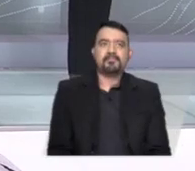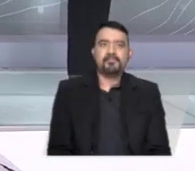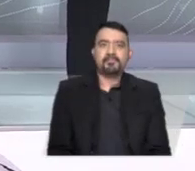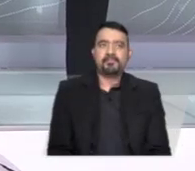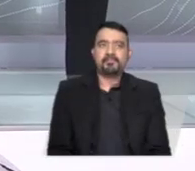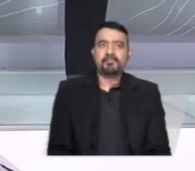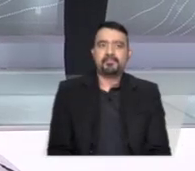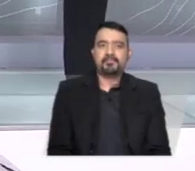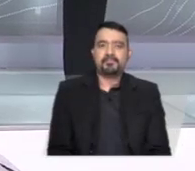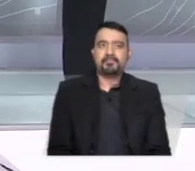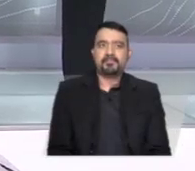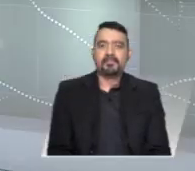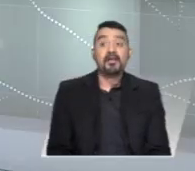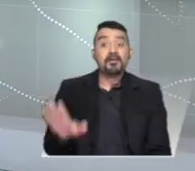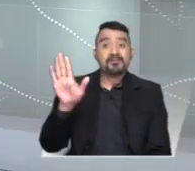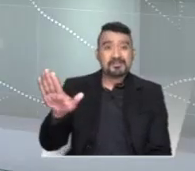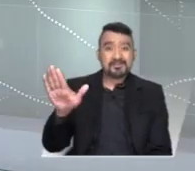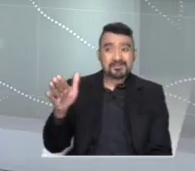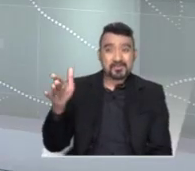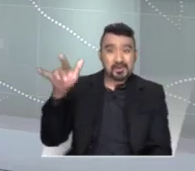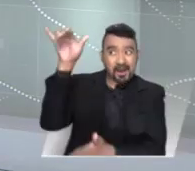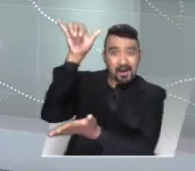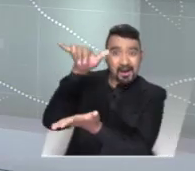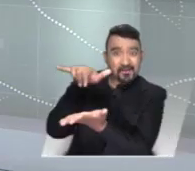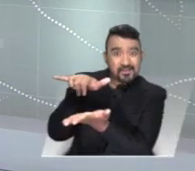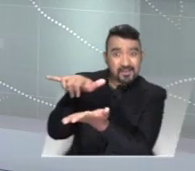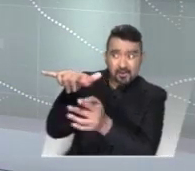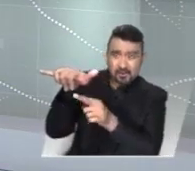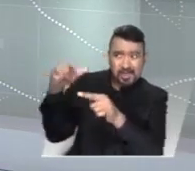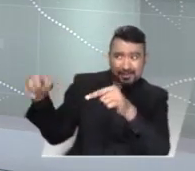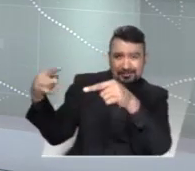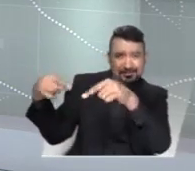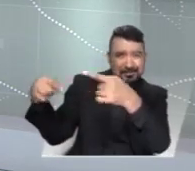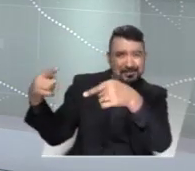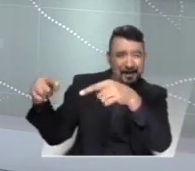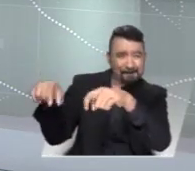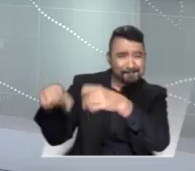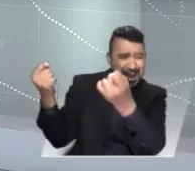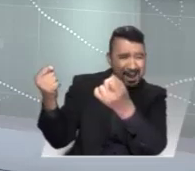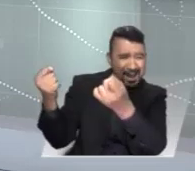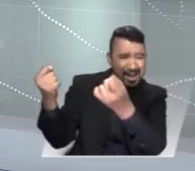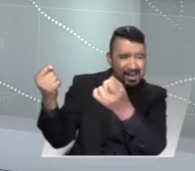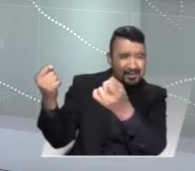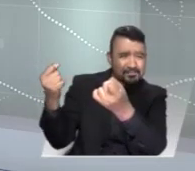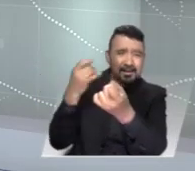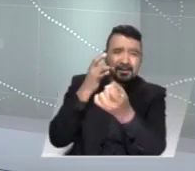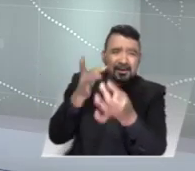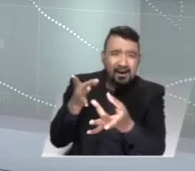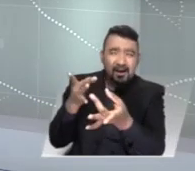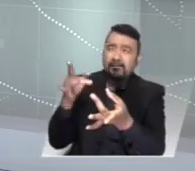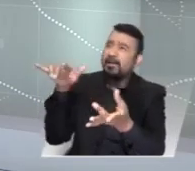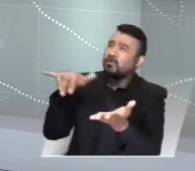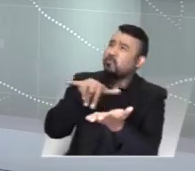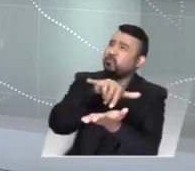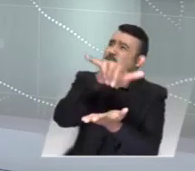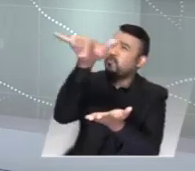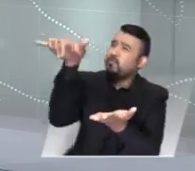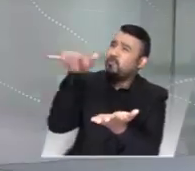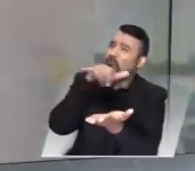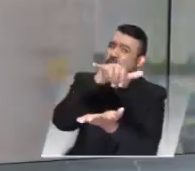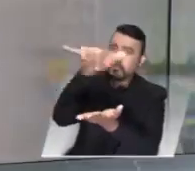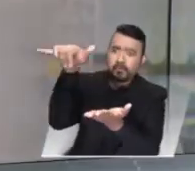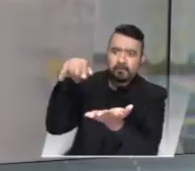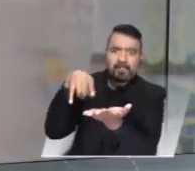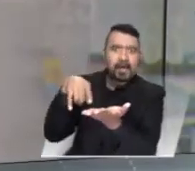esa emergencia presentada con un avión de LATAM esta semana obligó al cierre del José María Córdoba por 14 horas